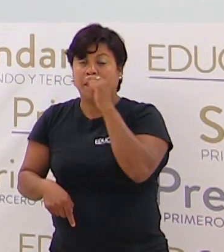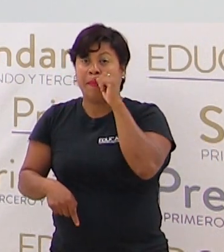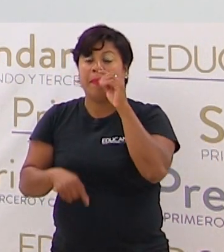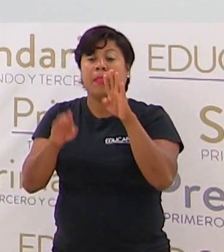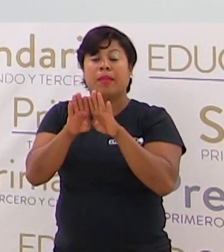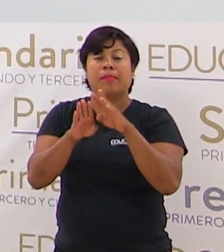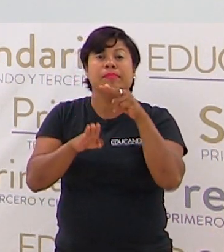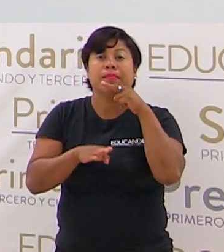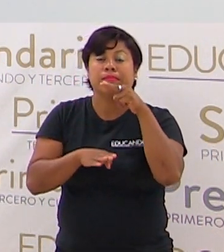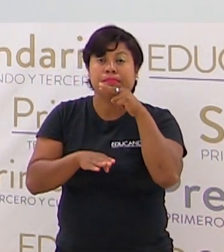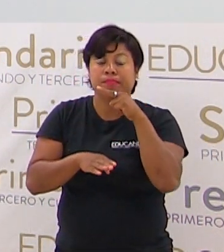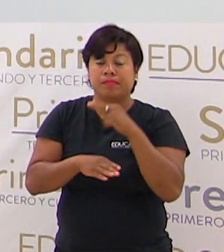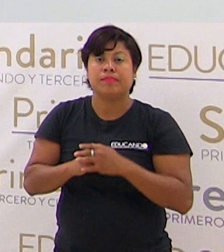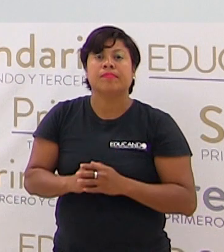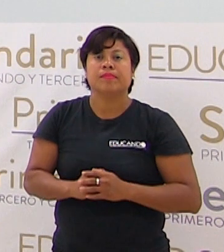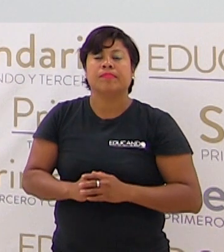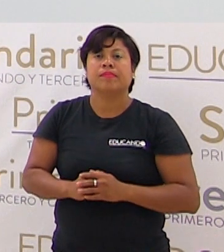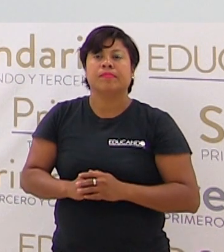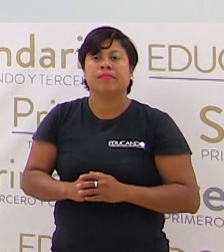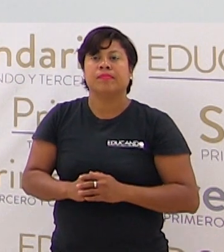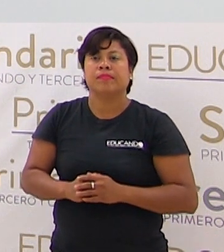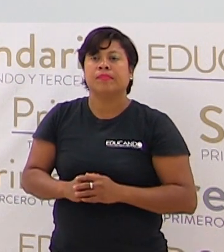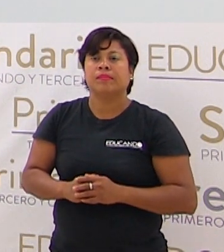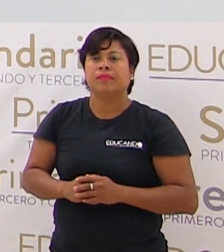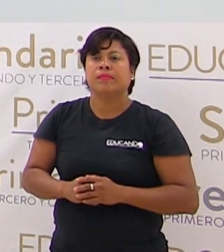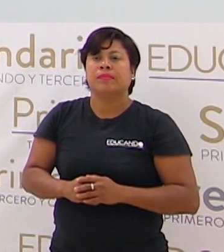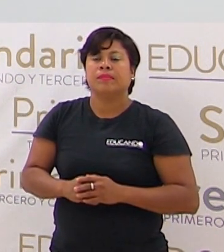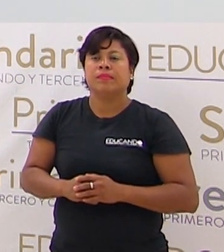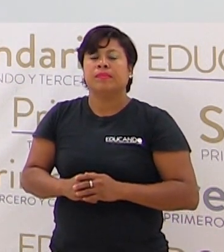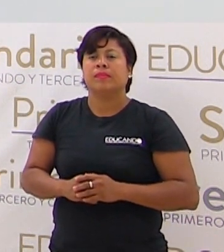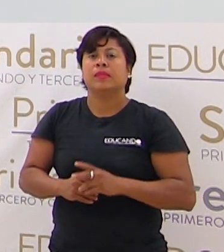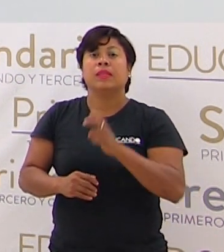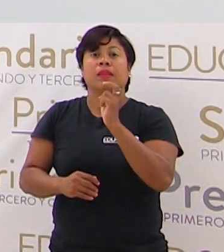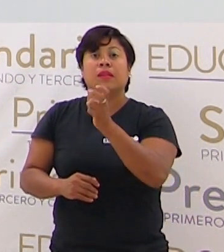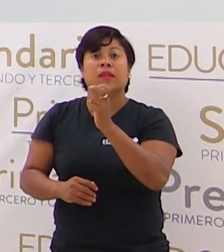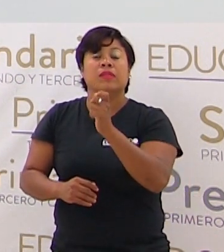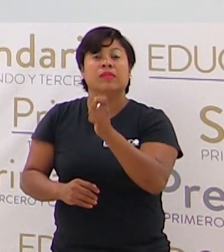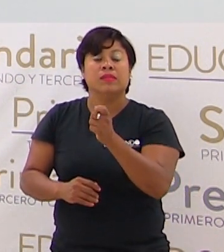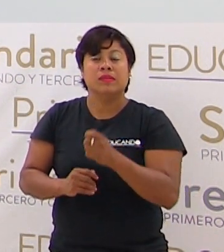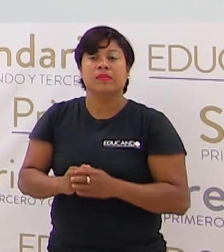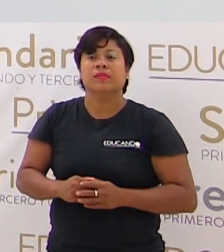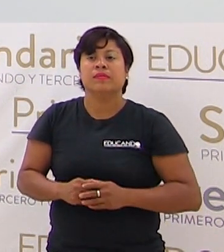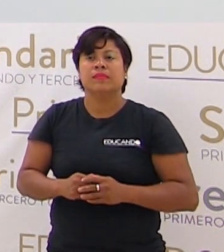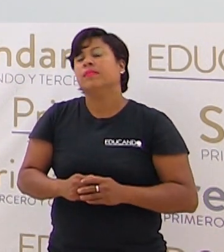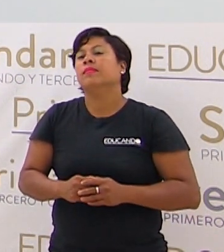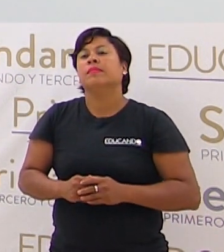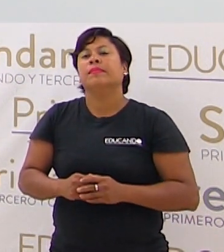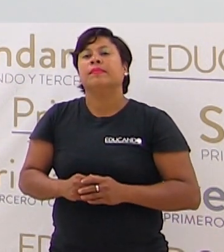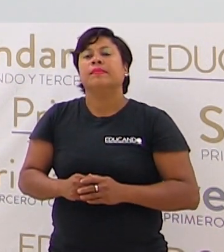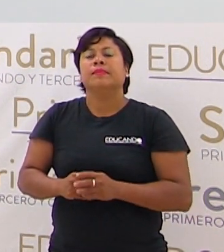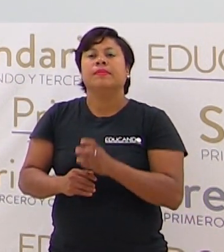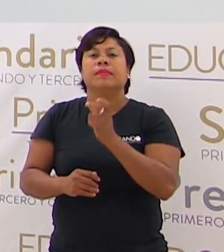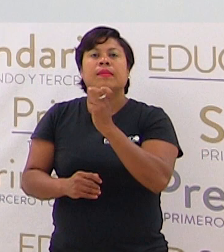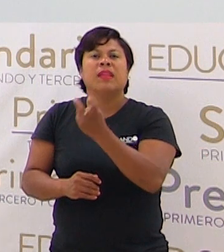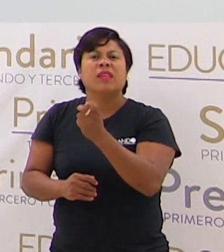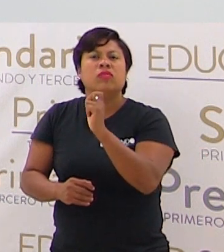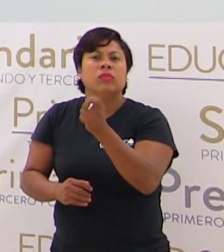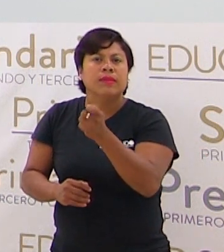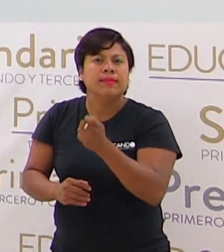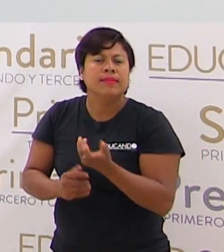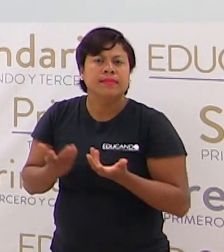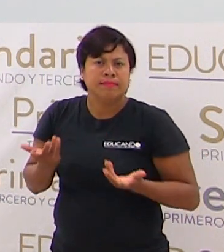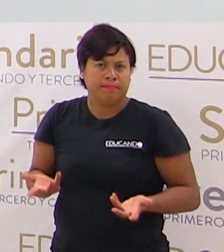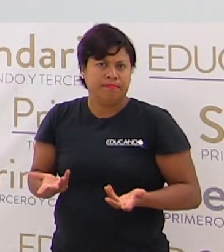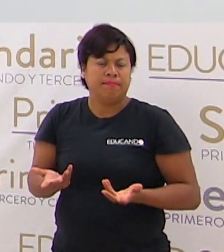el verbo conjugado, bien, esto que tenemos acá, ¿a qué se